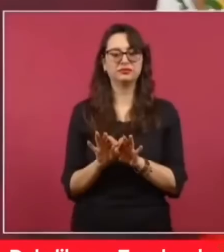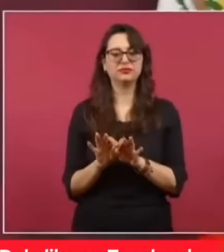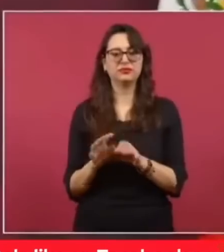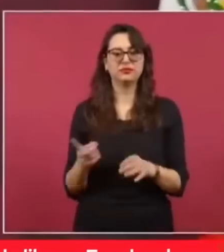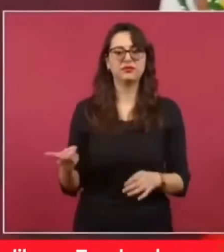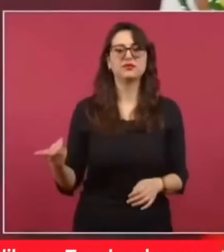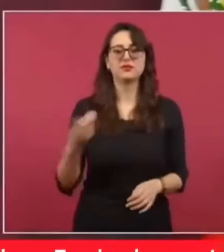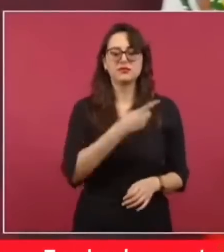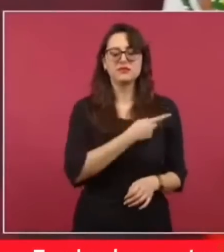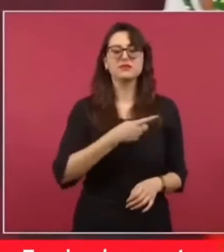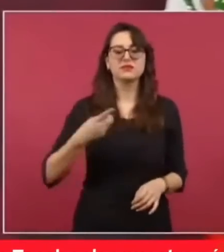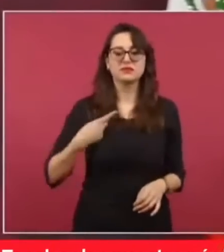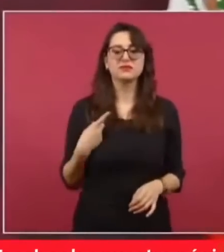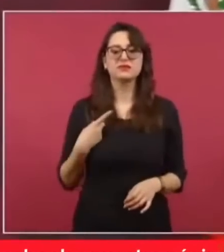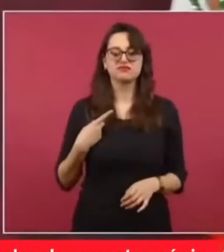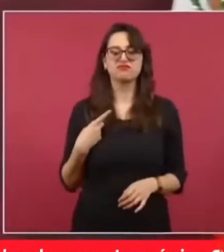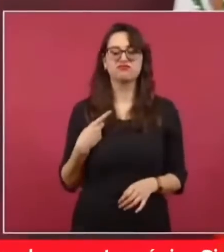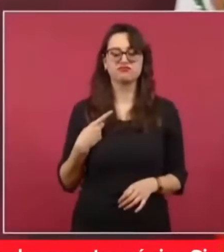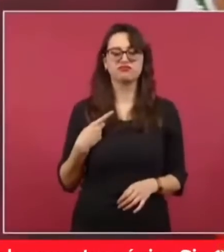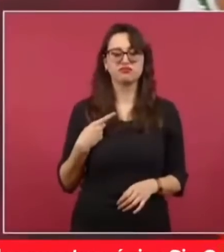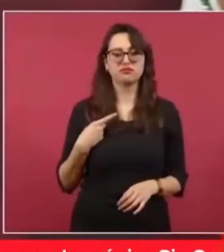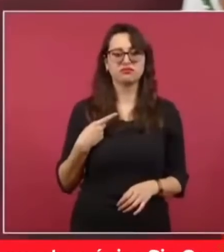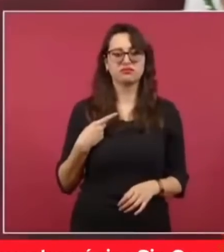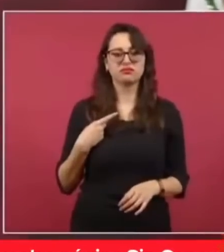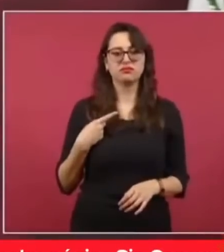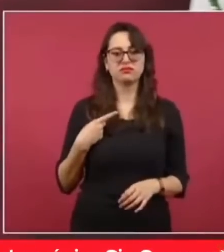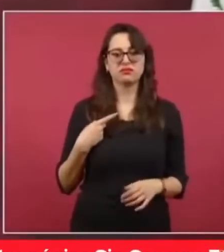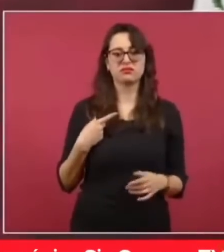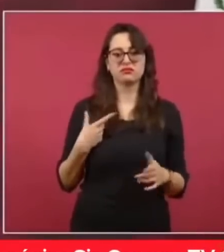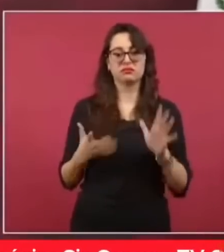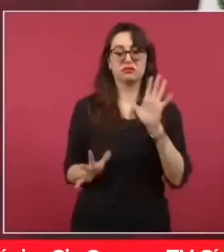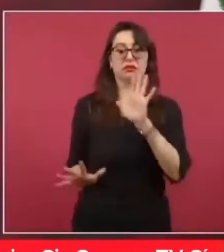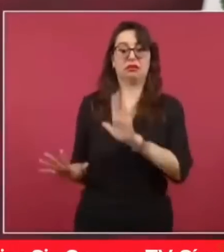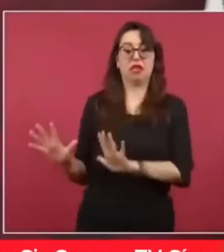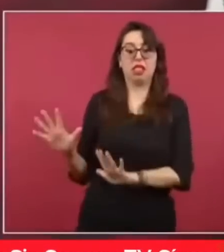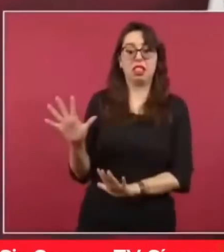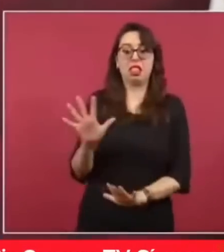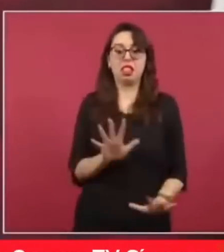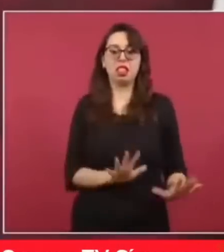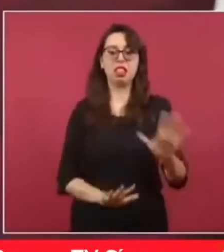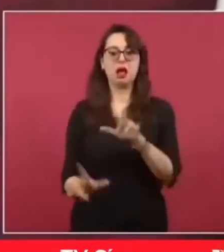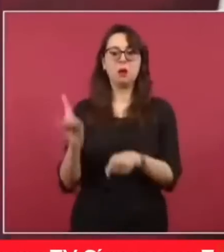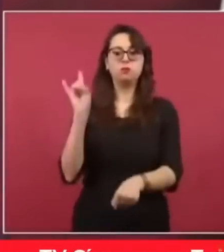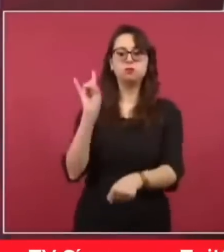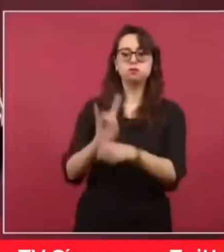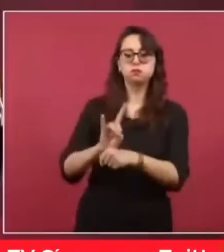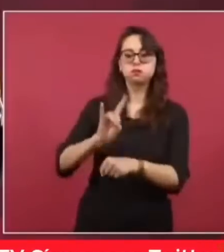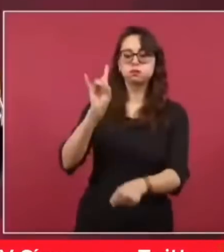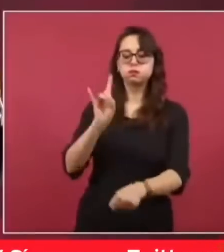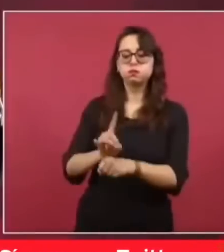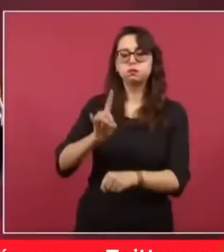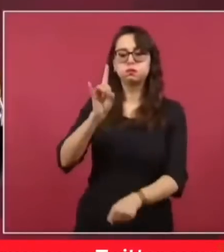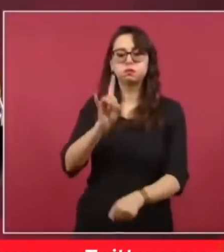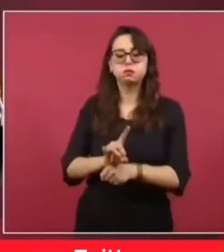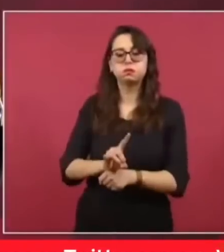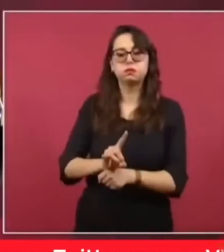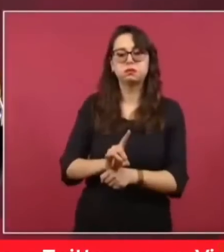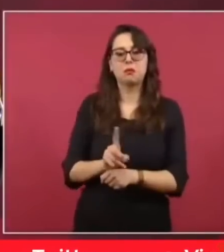hacer a un lado toda la manipulación que se